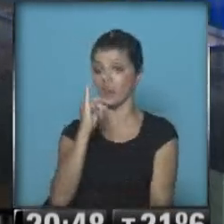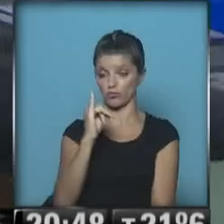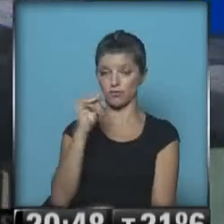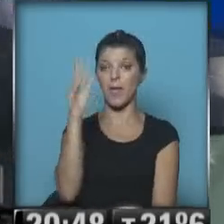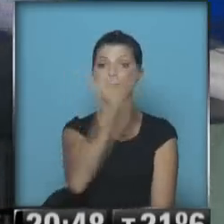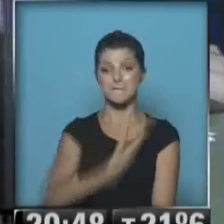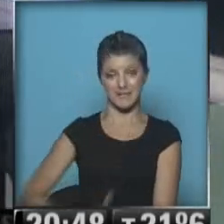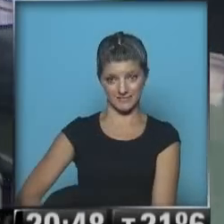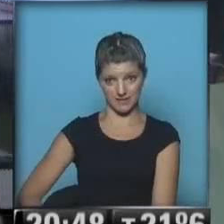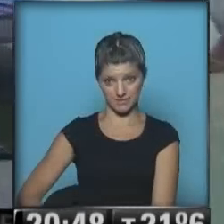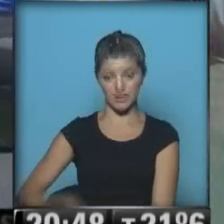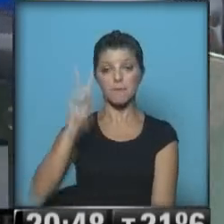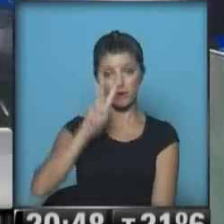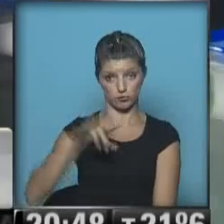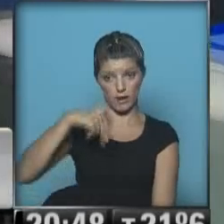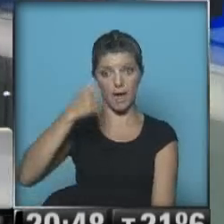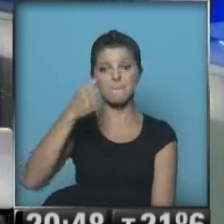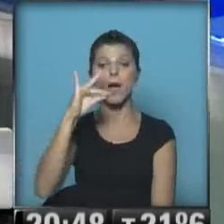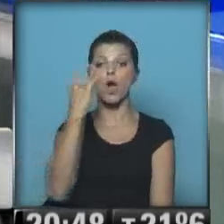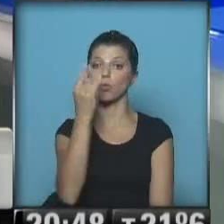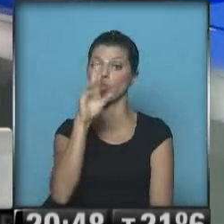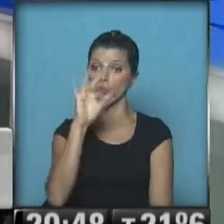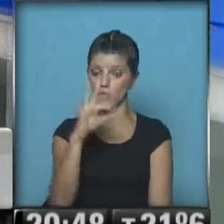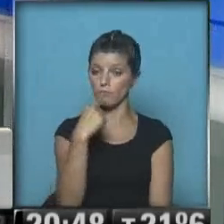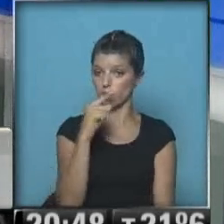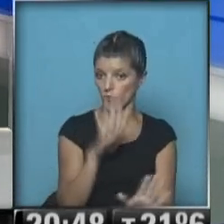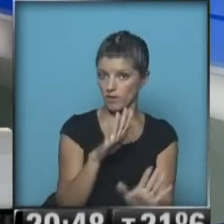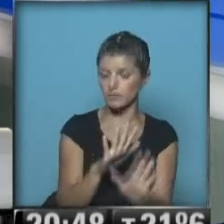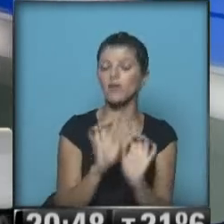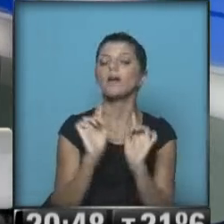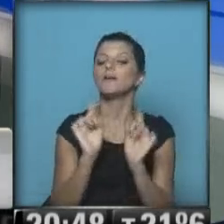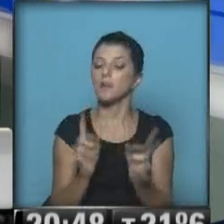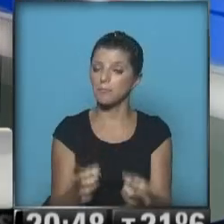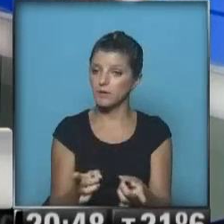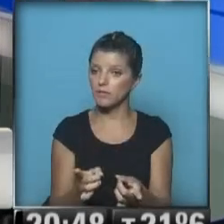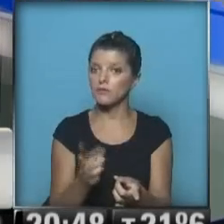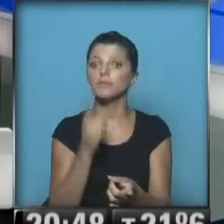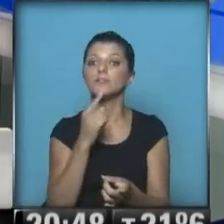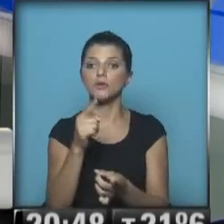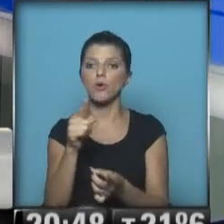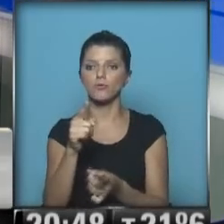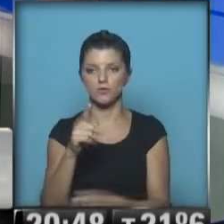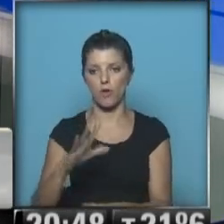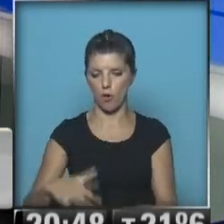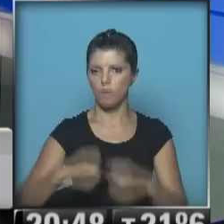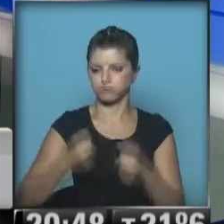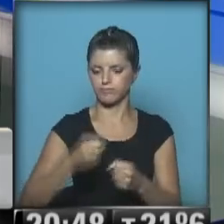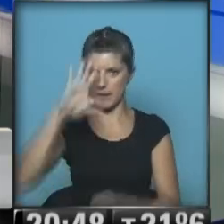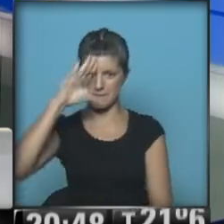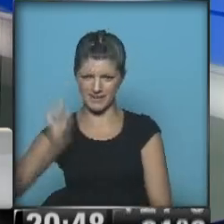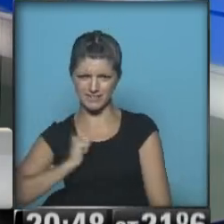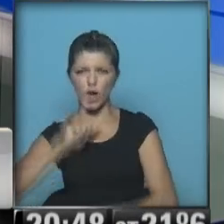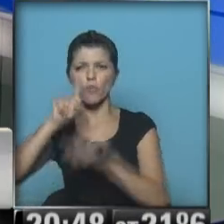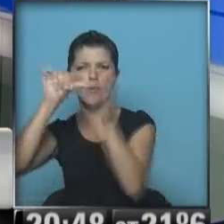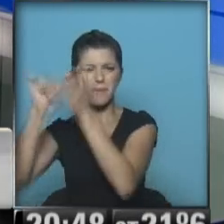Venezuela, Maduro, Nicolás Maduro, y además planteó acá un levantamiento militar combinado con injerencia